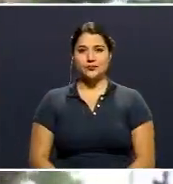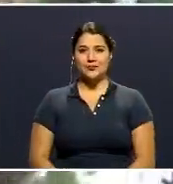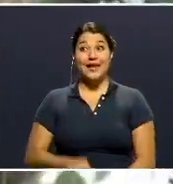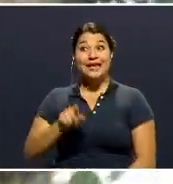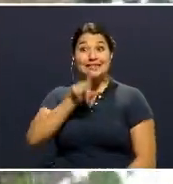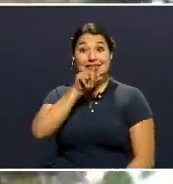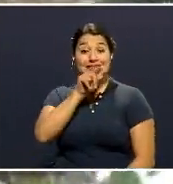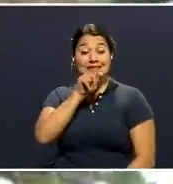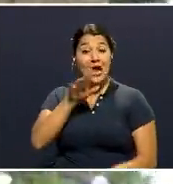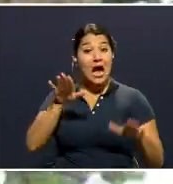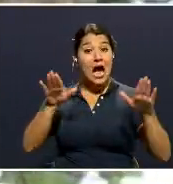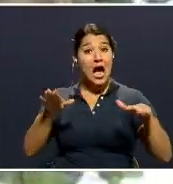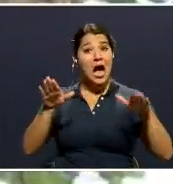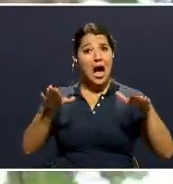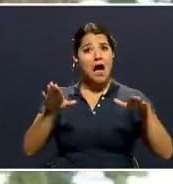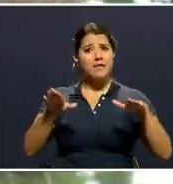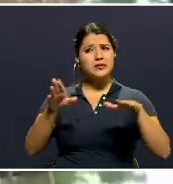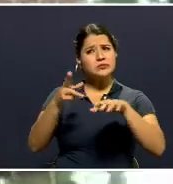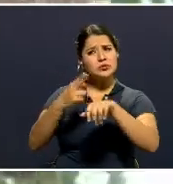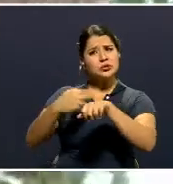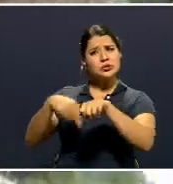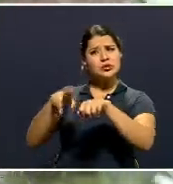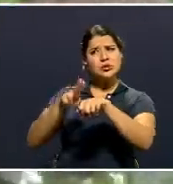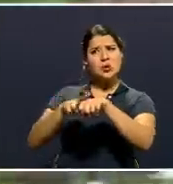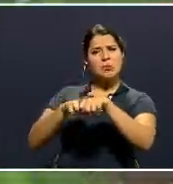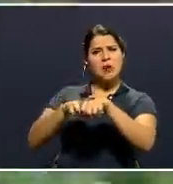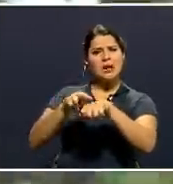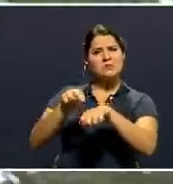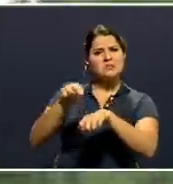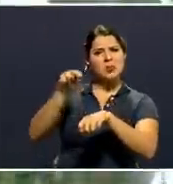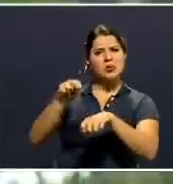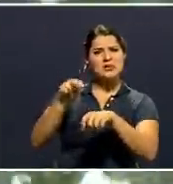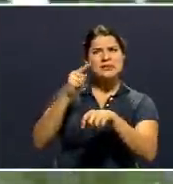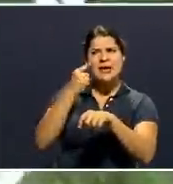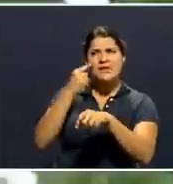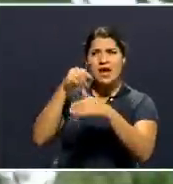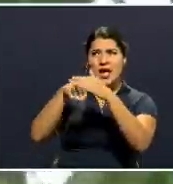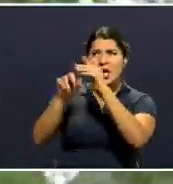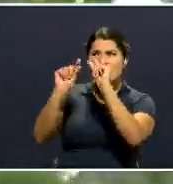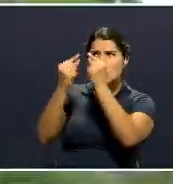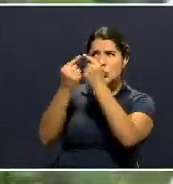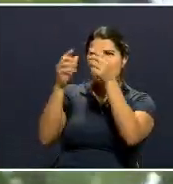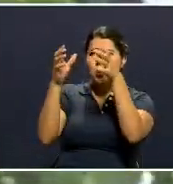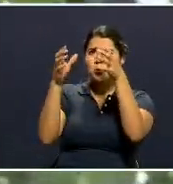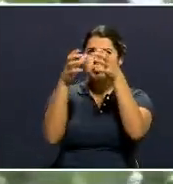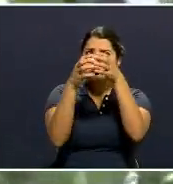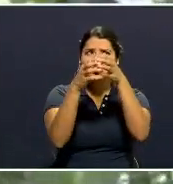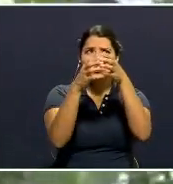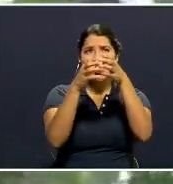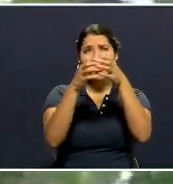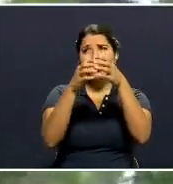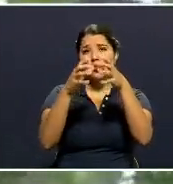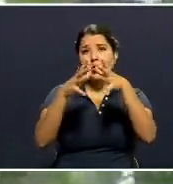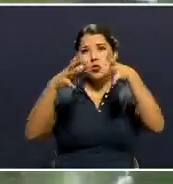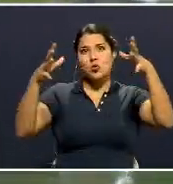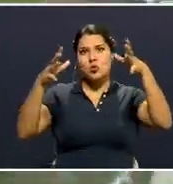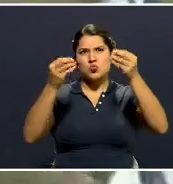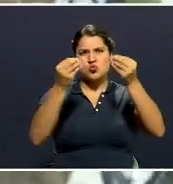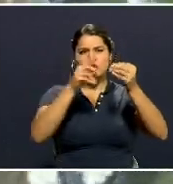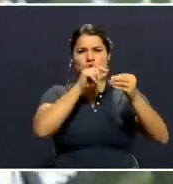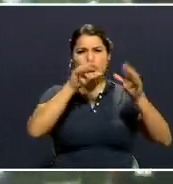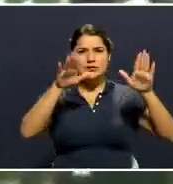Esta ave es muy común en su área de distribución. Con frecuencia se le ve en grupos pequeños o grandes, alimentándose de plantas